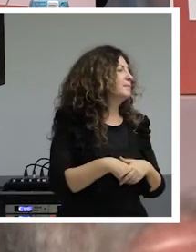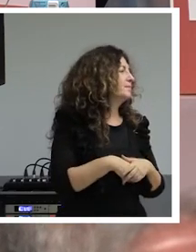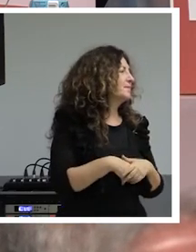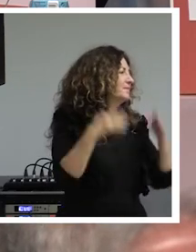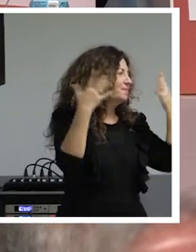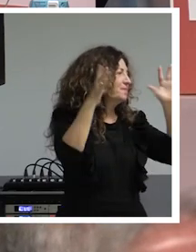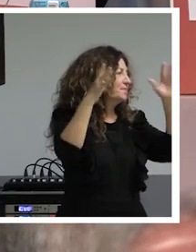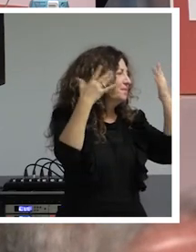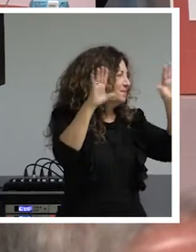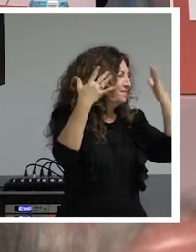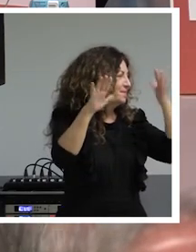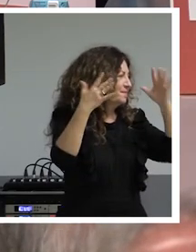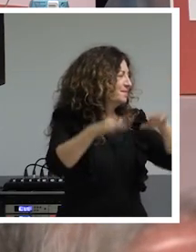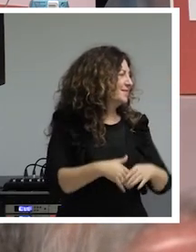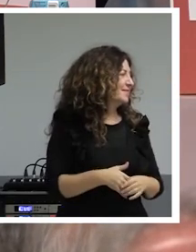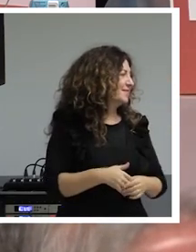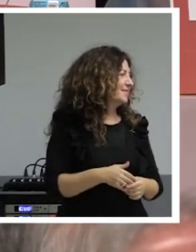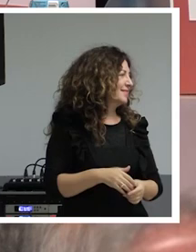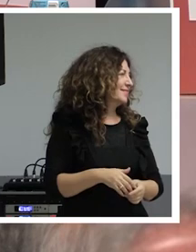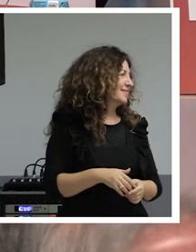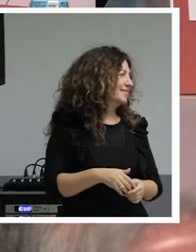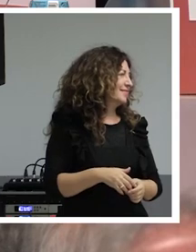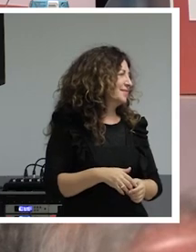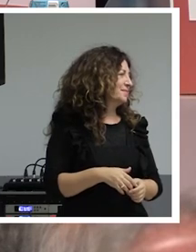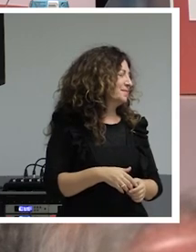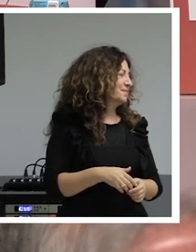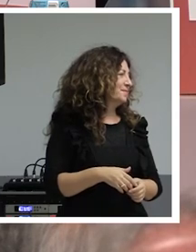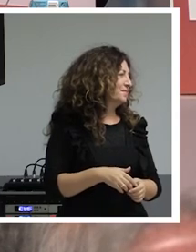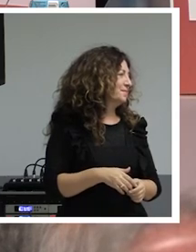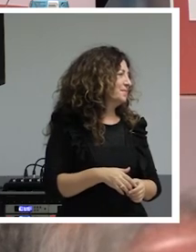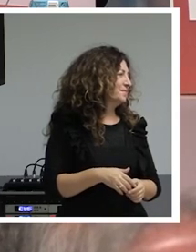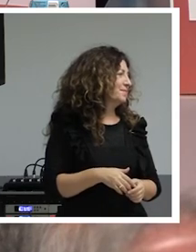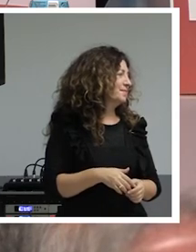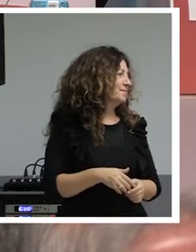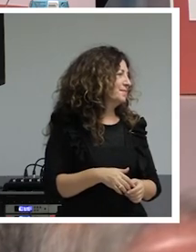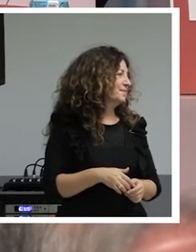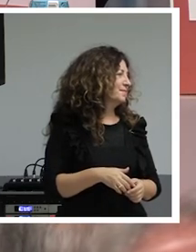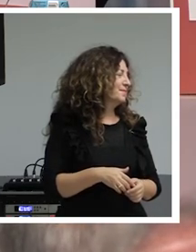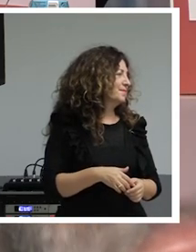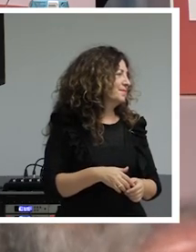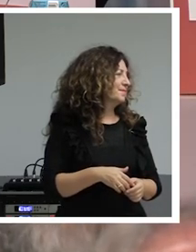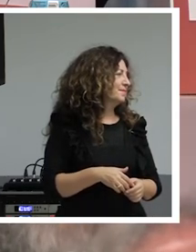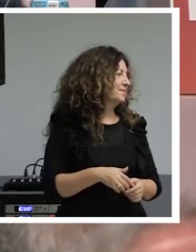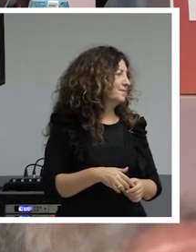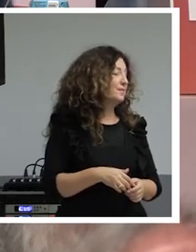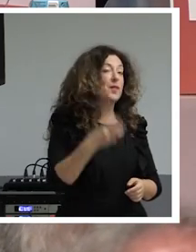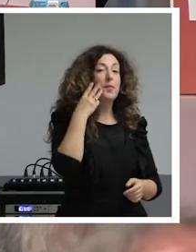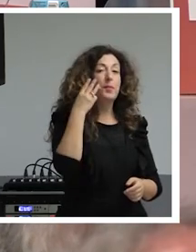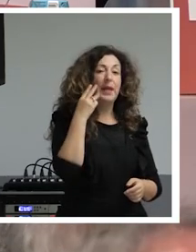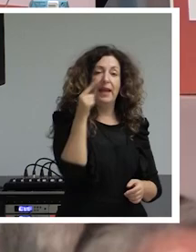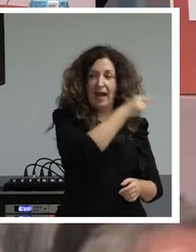tienen un problema hay que denunciarlo y cuando gobernamos hay que venderlo porque vas a estar y no cortarnos ni un pelo Muchas gracias